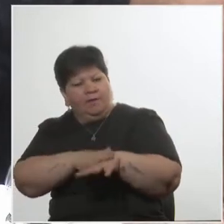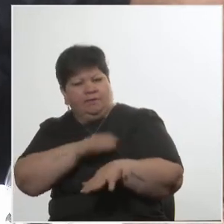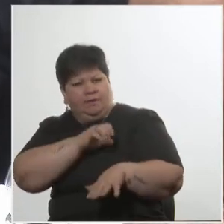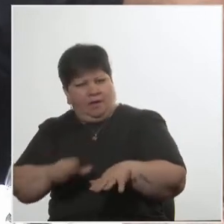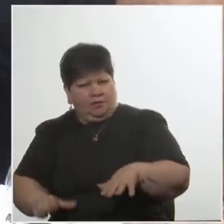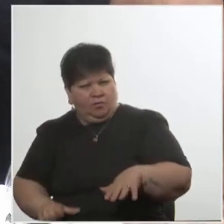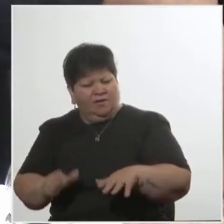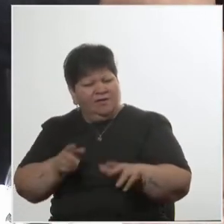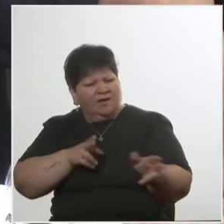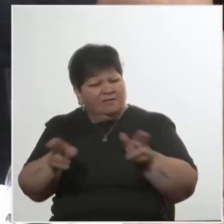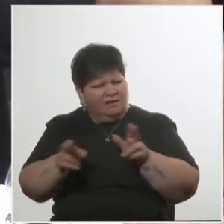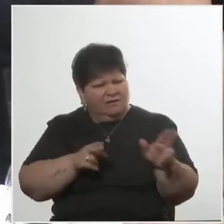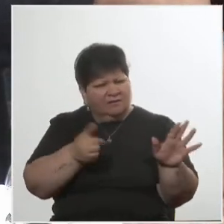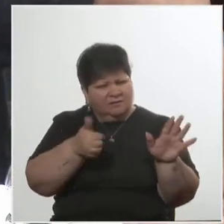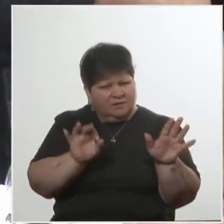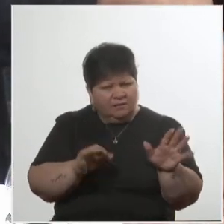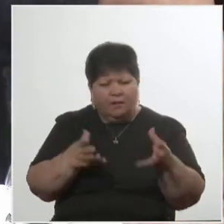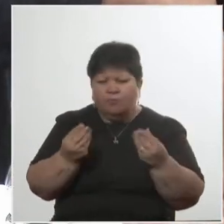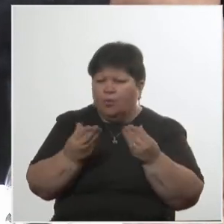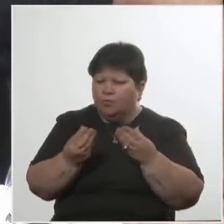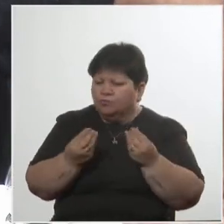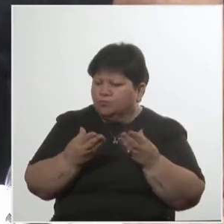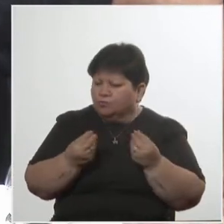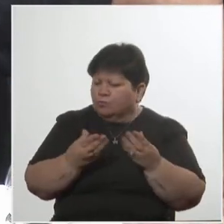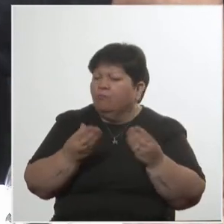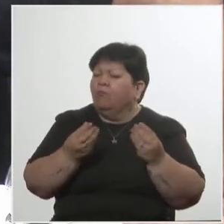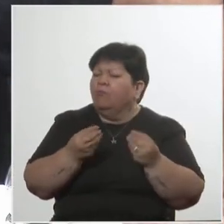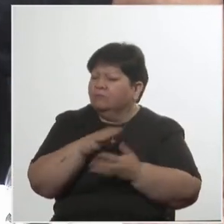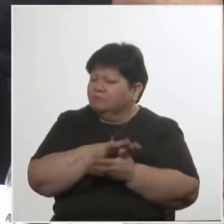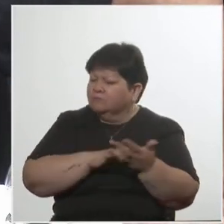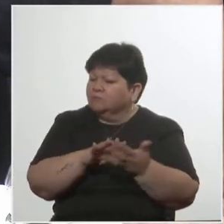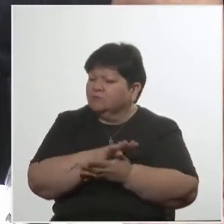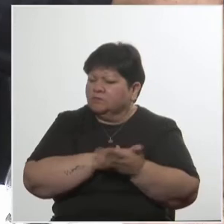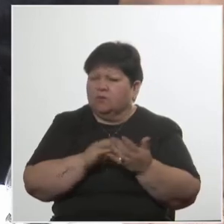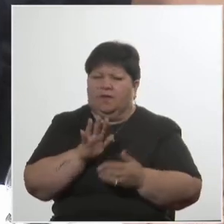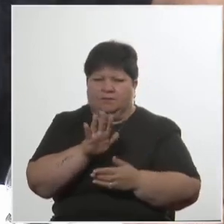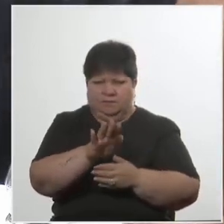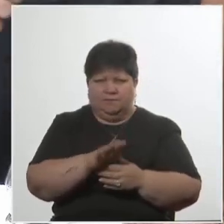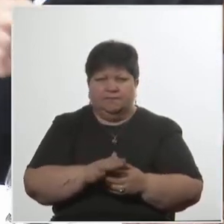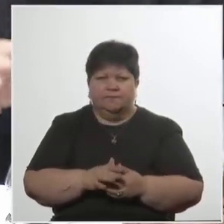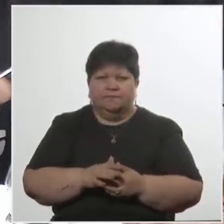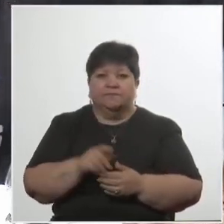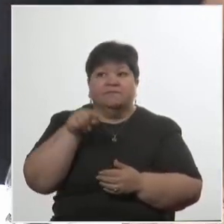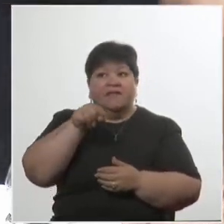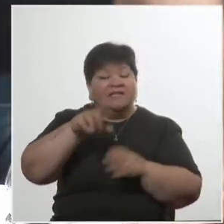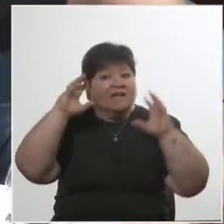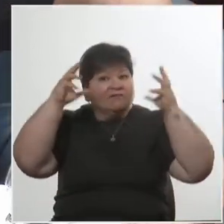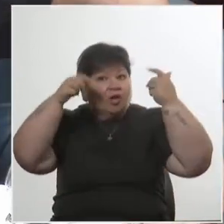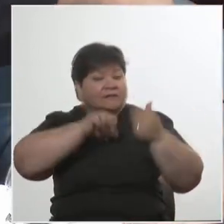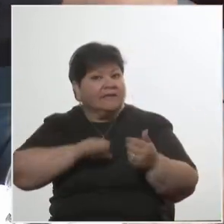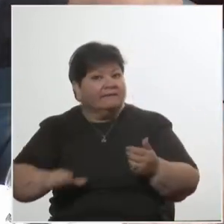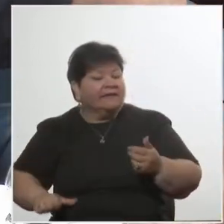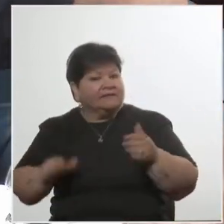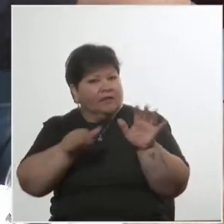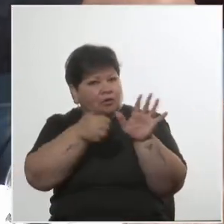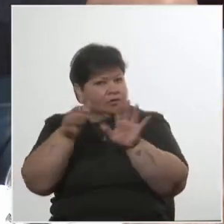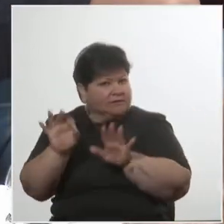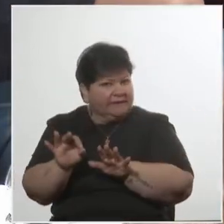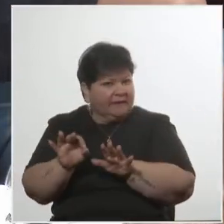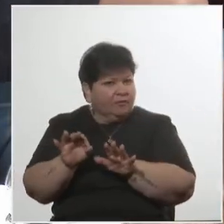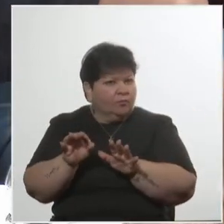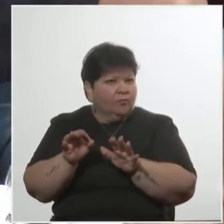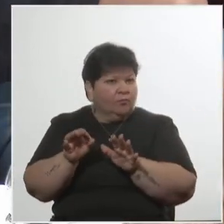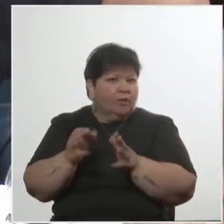sesenta Hay un montón de casos está lleno de casos de estos esa violencia del estado en los sesenta cuando queremos